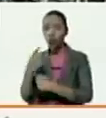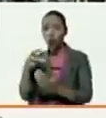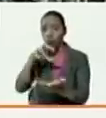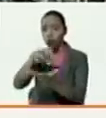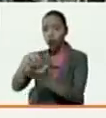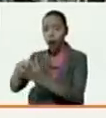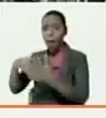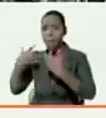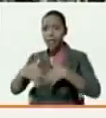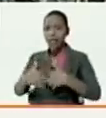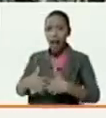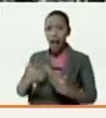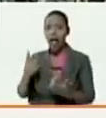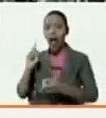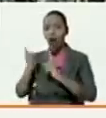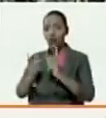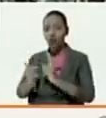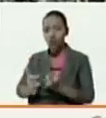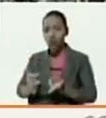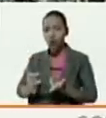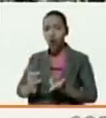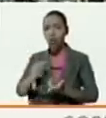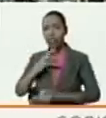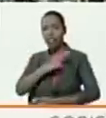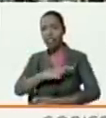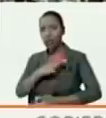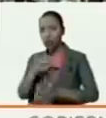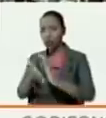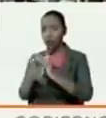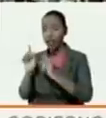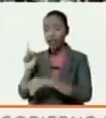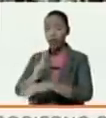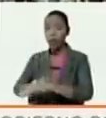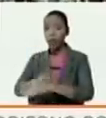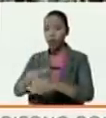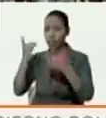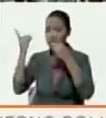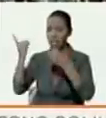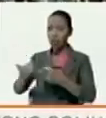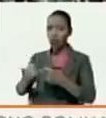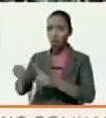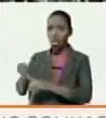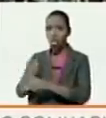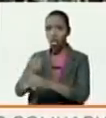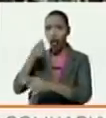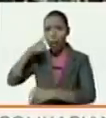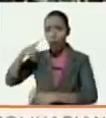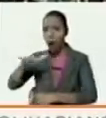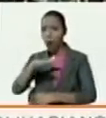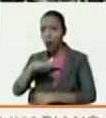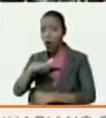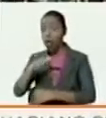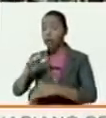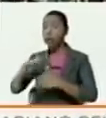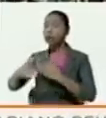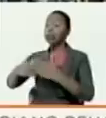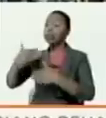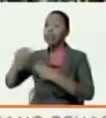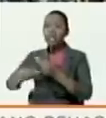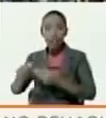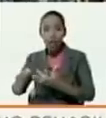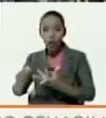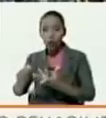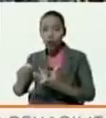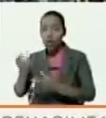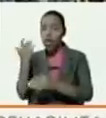empresariales, eclesiásticas que gobernaban a Venezuela en ese momento. Tomaron la decisión de masacrar a un pueblo. Y luego, ¿qué hicieron? Le dieron la espalda